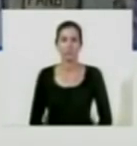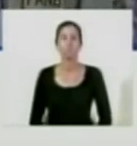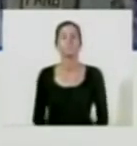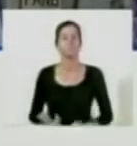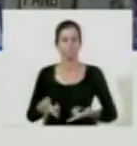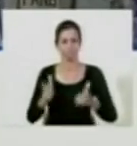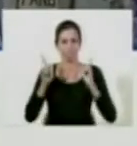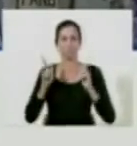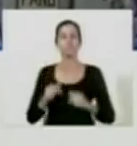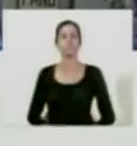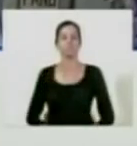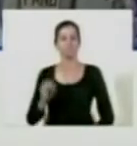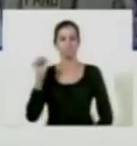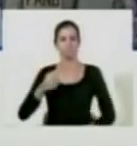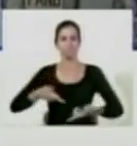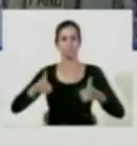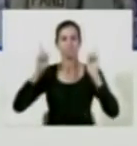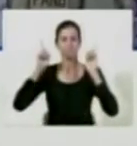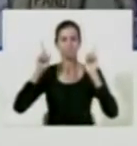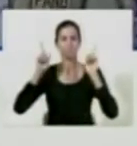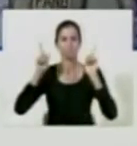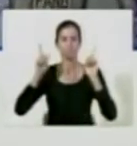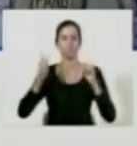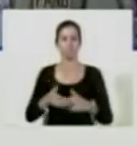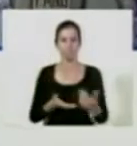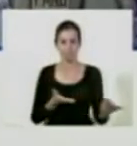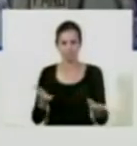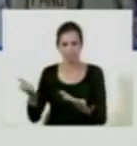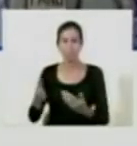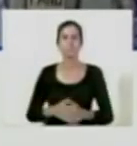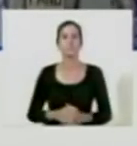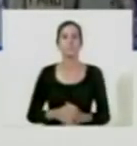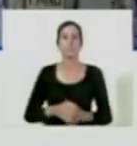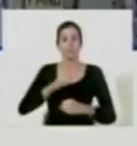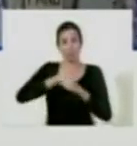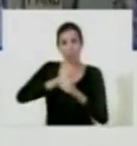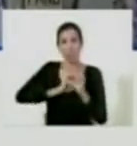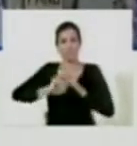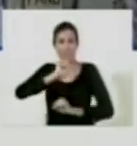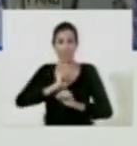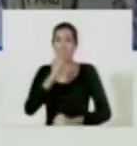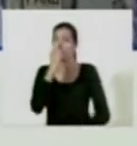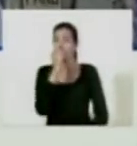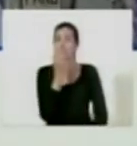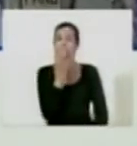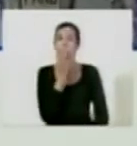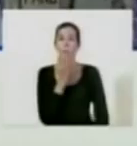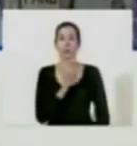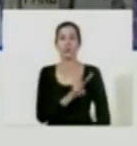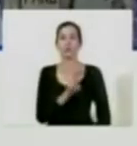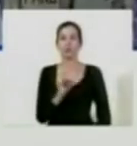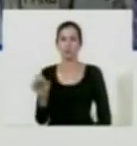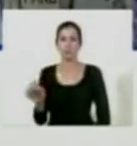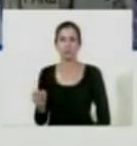Adelante, autorizado en el ejercicio de las operaciones defensivas Zamora 200.